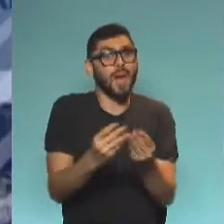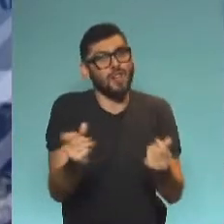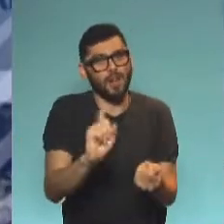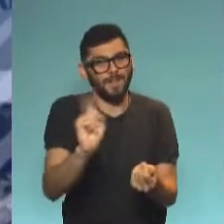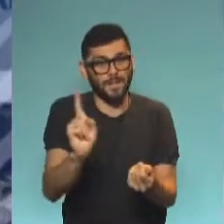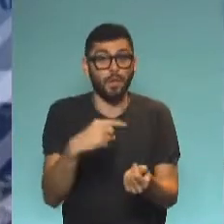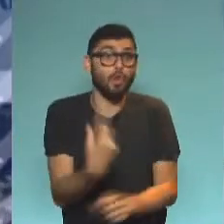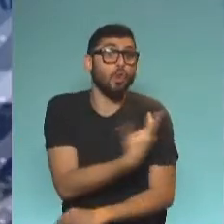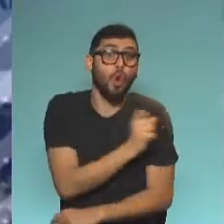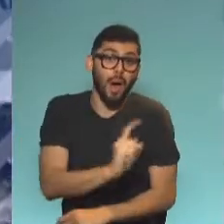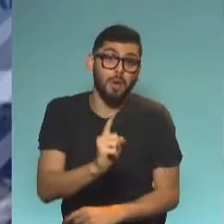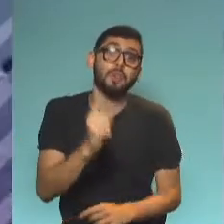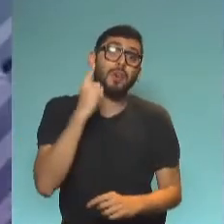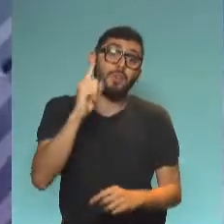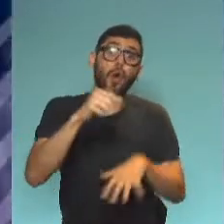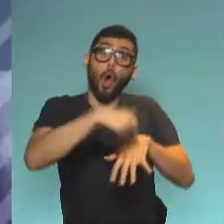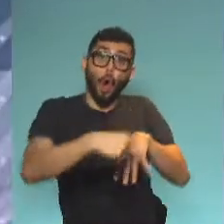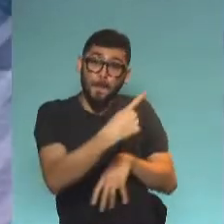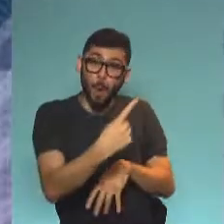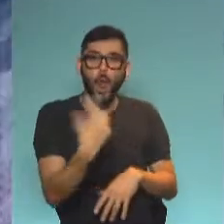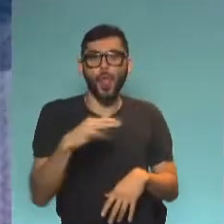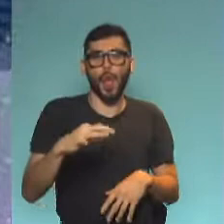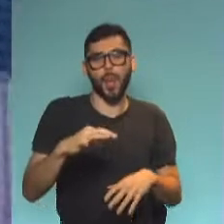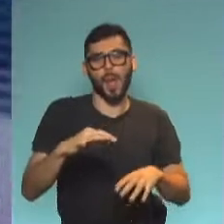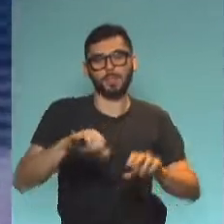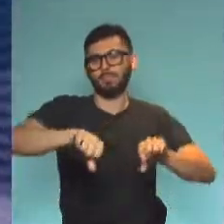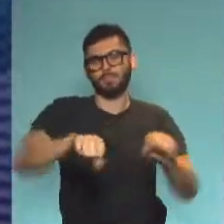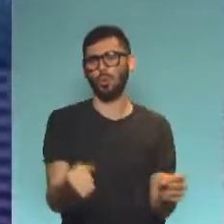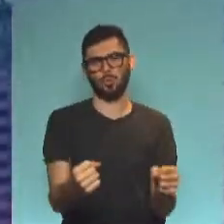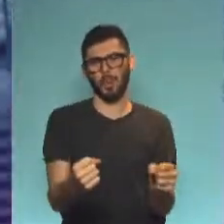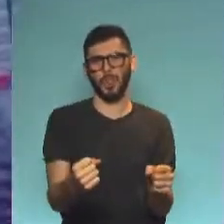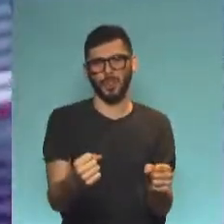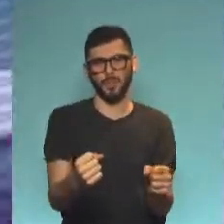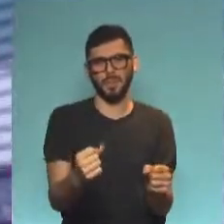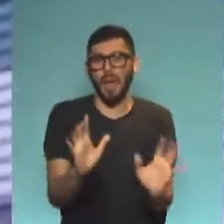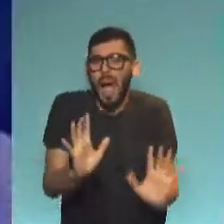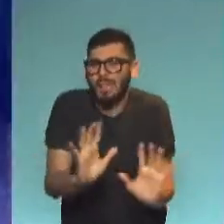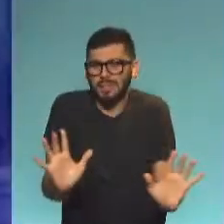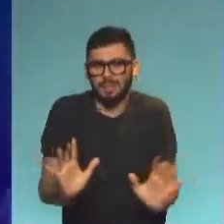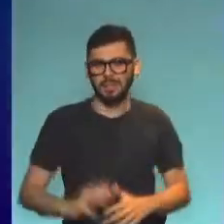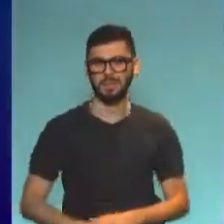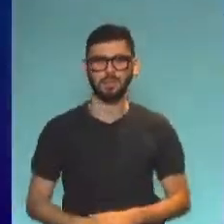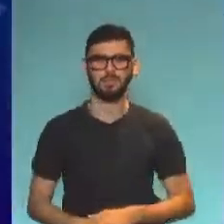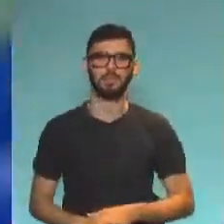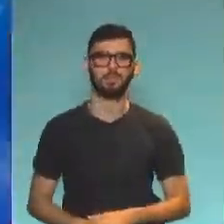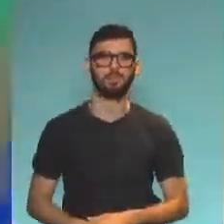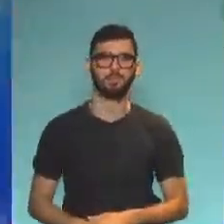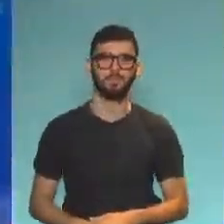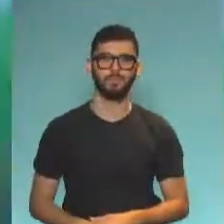vacinado. Eu acho que poderia ser anulada. Esse ano não ter. Simplesmente isso.